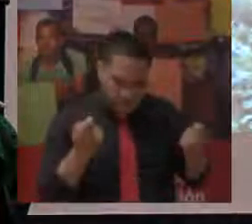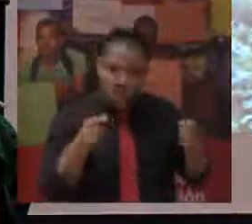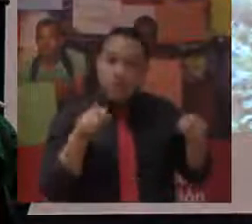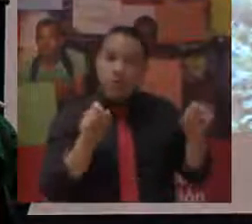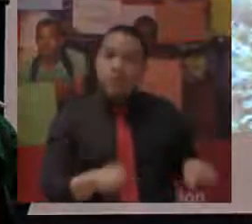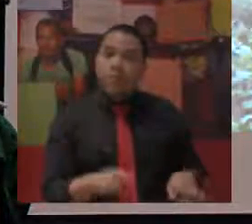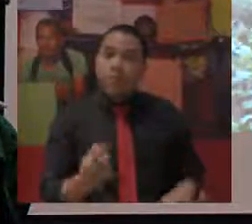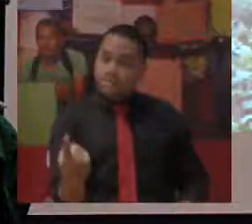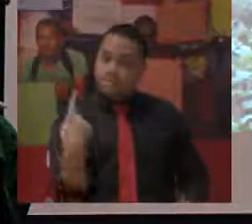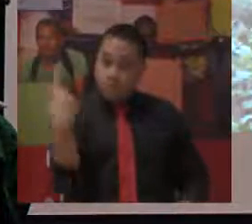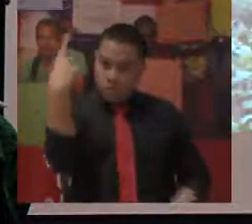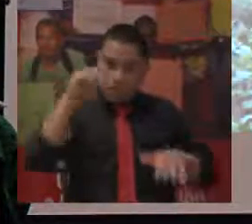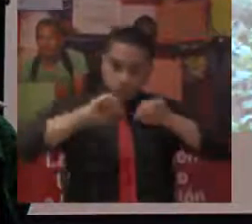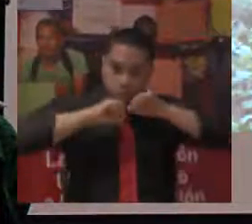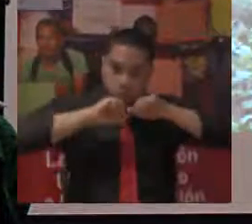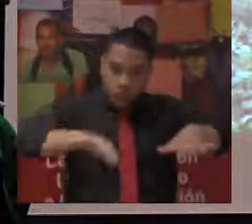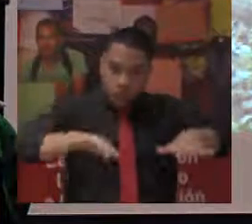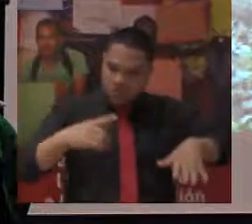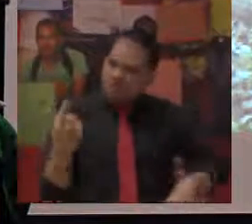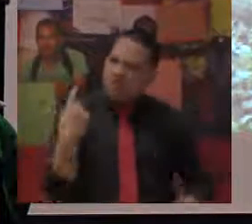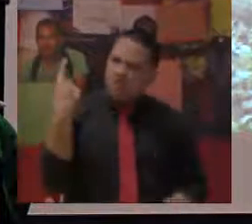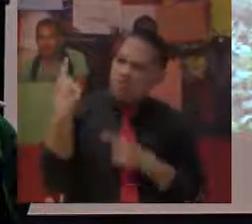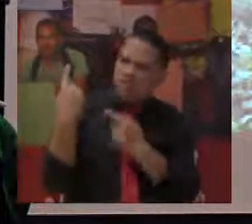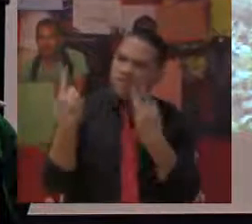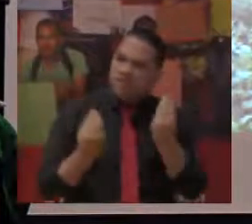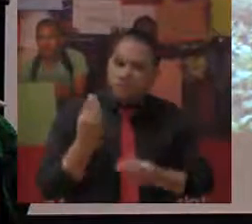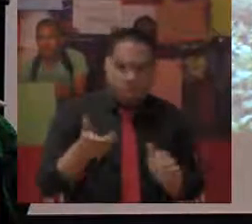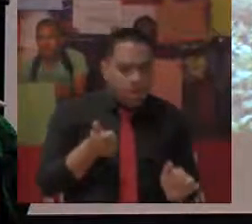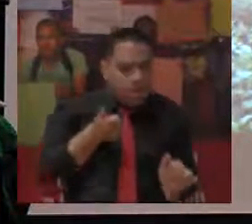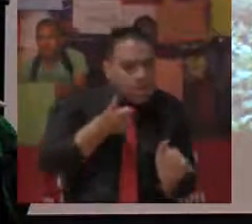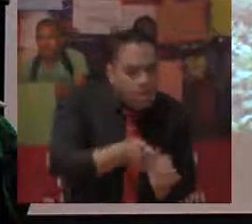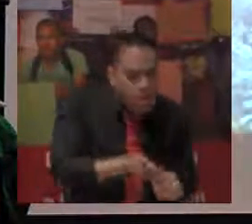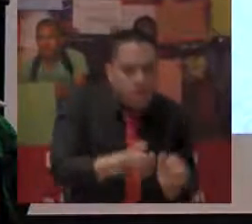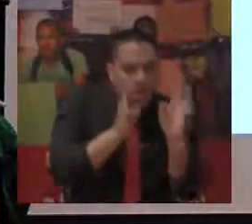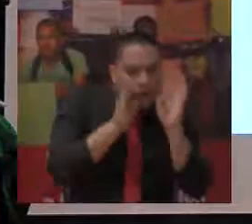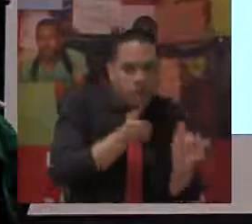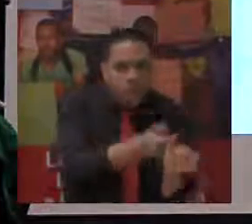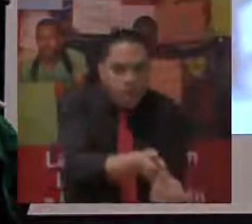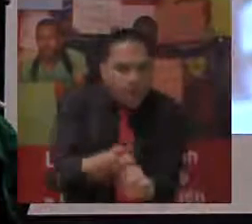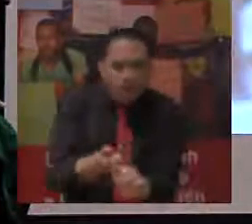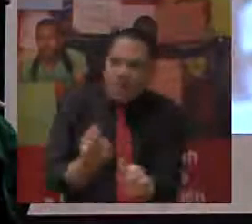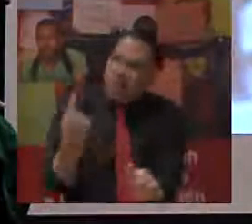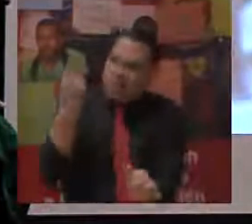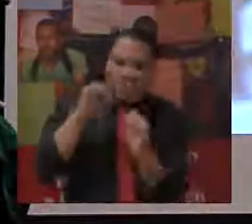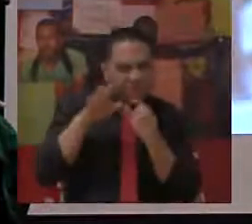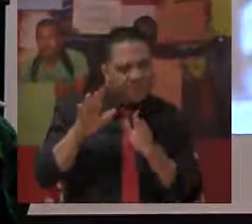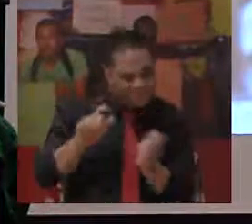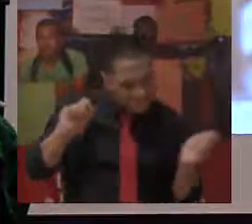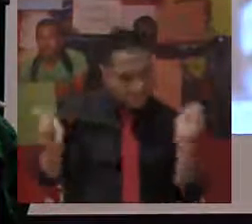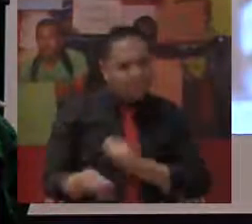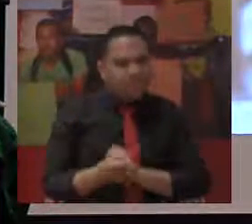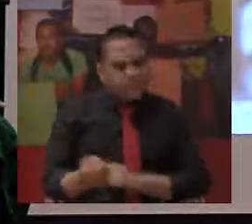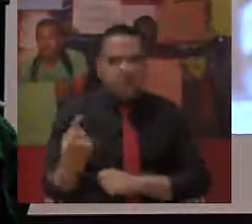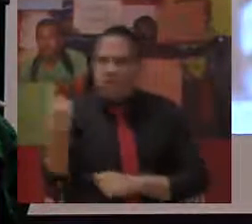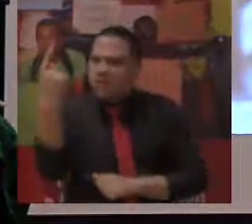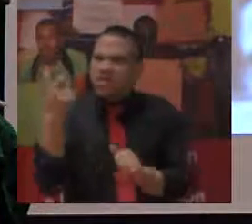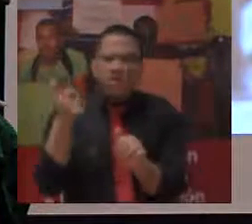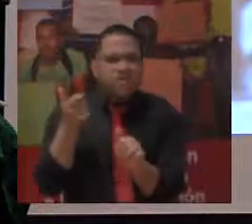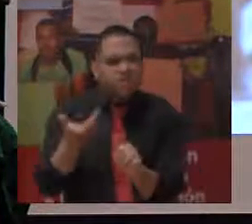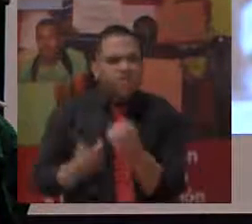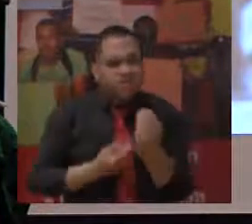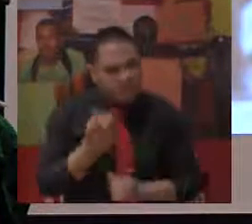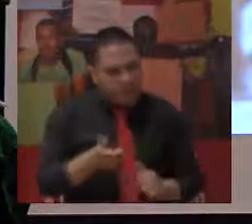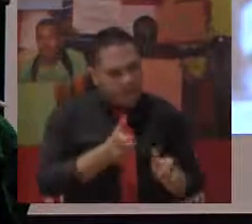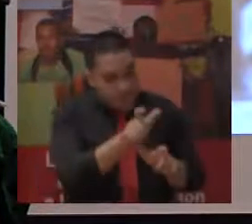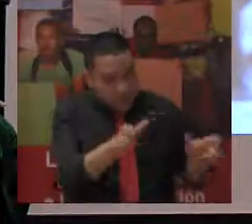esta política pública para que no sea una política pública asistencialista, para que sea una política pública que le saca lo mejor a los individuos,